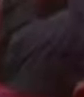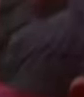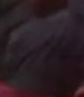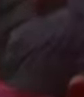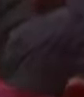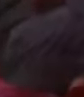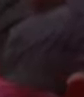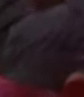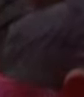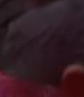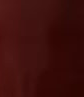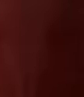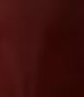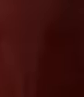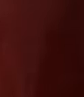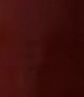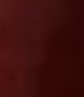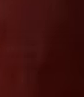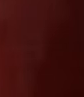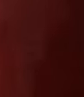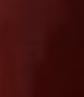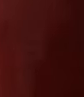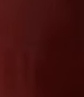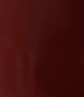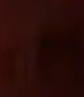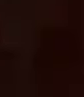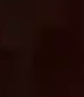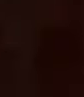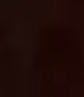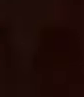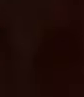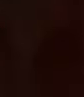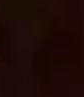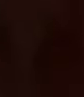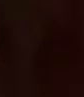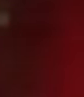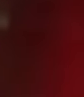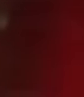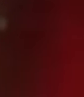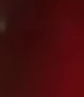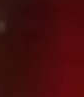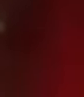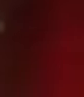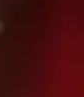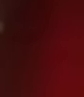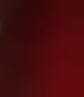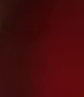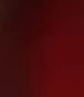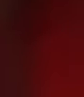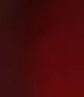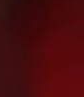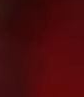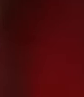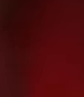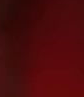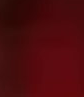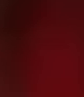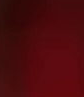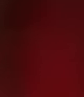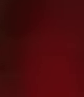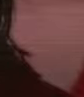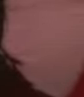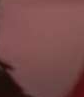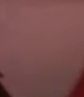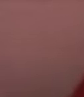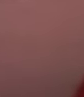de autoayuda y más sindicatos. Vives atado a un contrato, tu sello llena el plato, pero si no aportas plata te devoran de inmediato, porque el